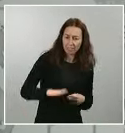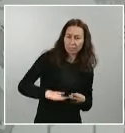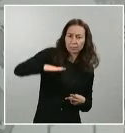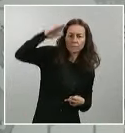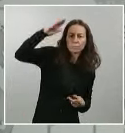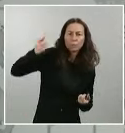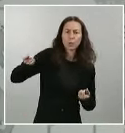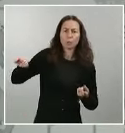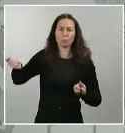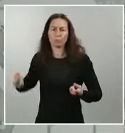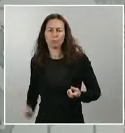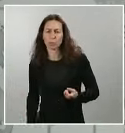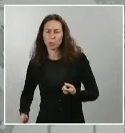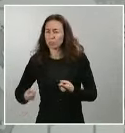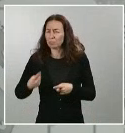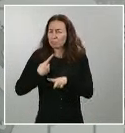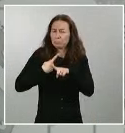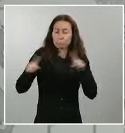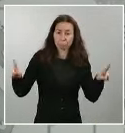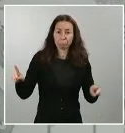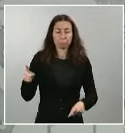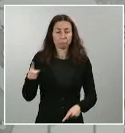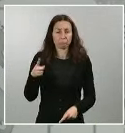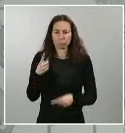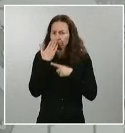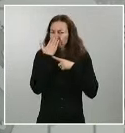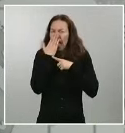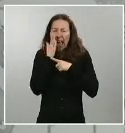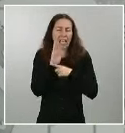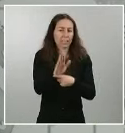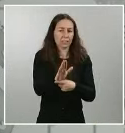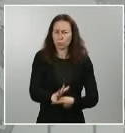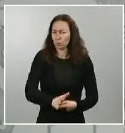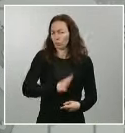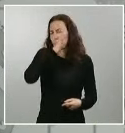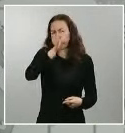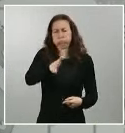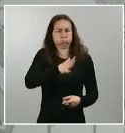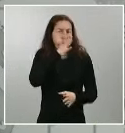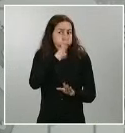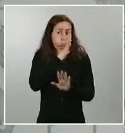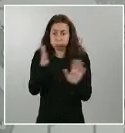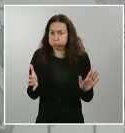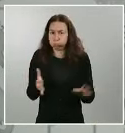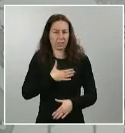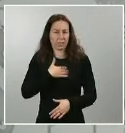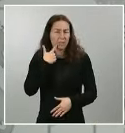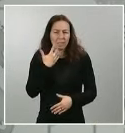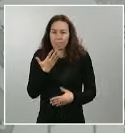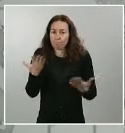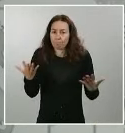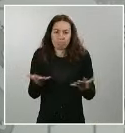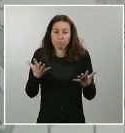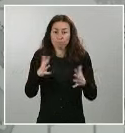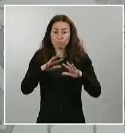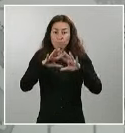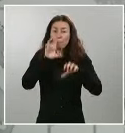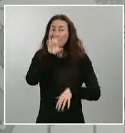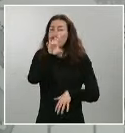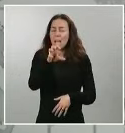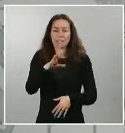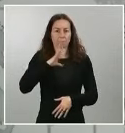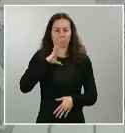además de la manera ejemplar que lo están haciendo, me parece que dice mucho, mucho de nuestro país, de la grandeza de nuestro país. Cumplen